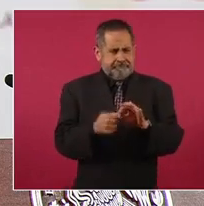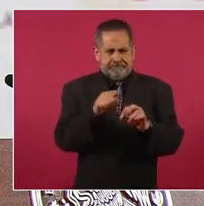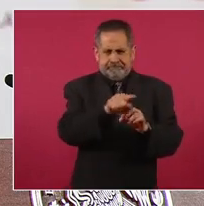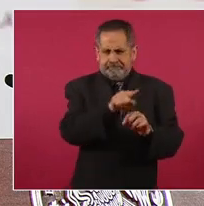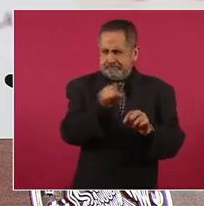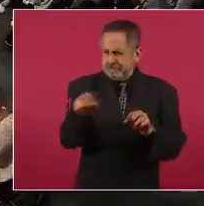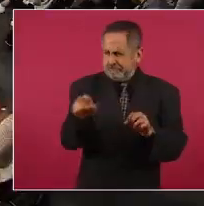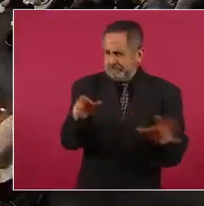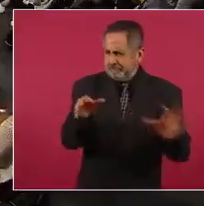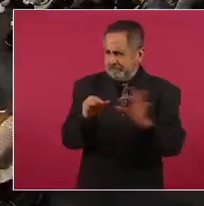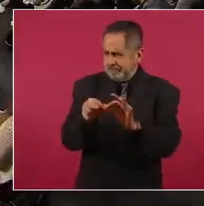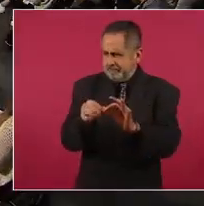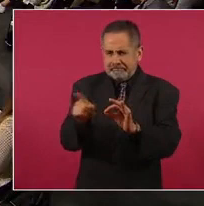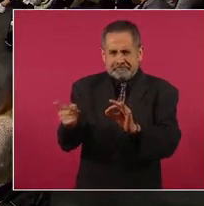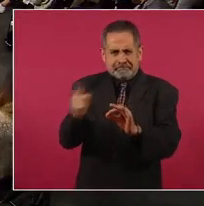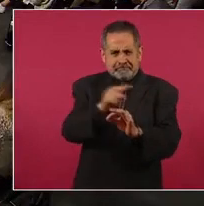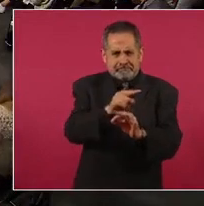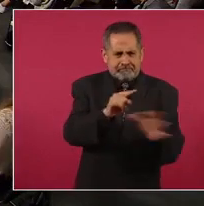fuentes de información.